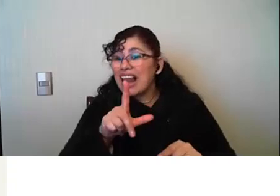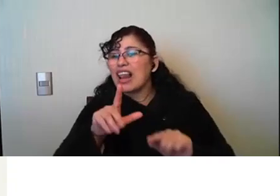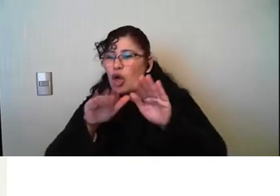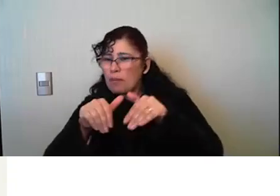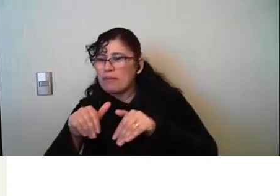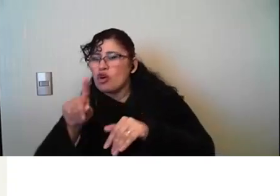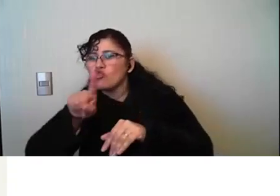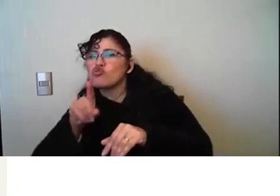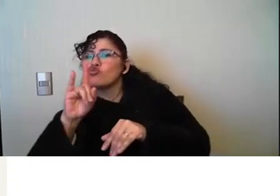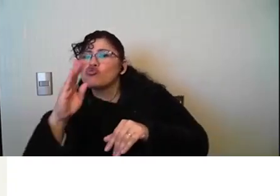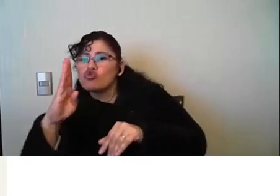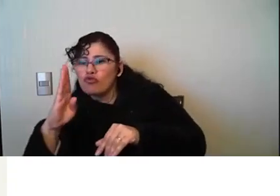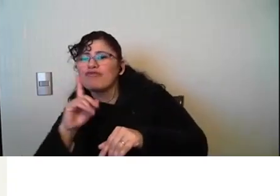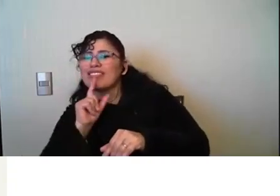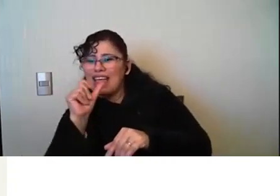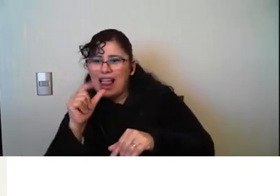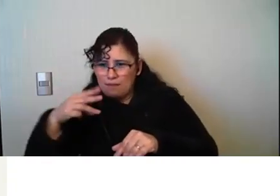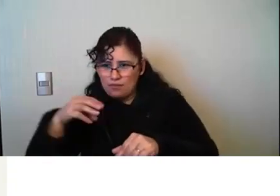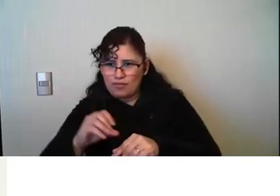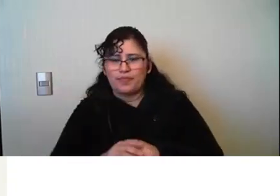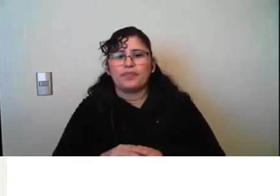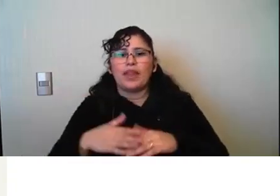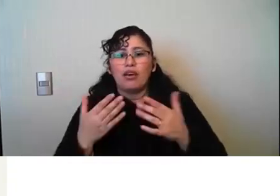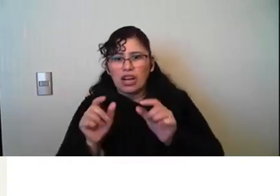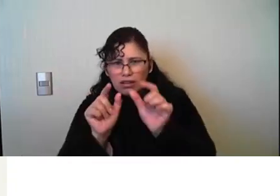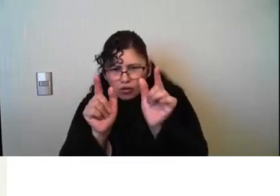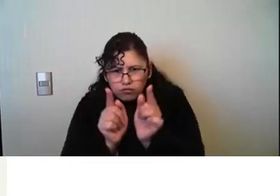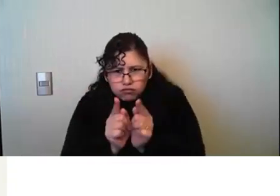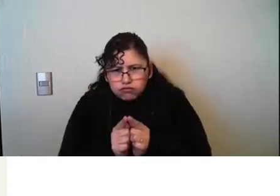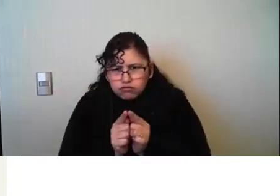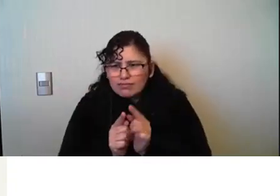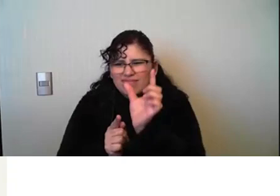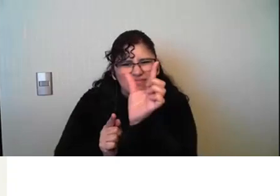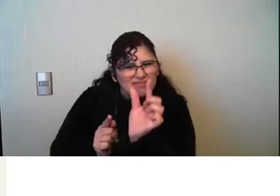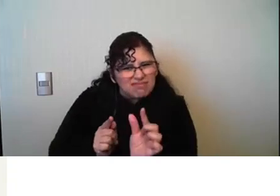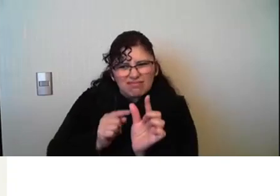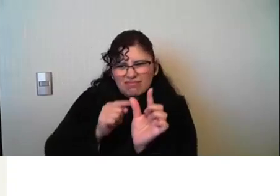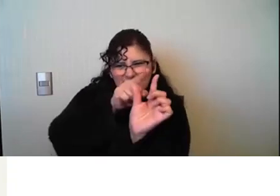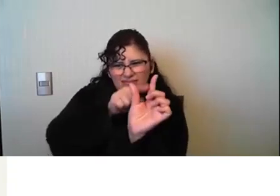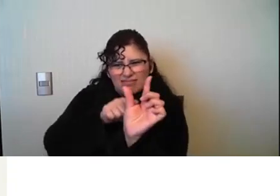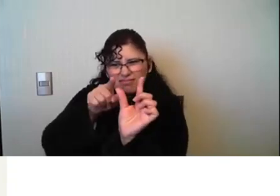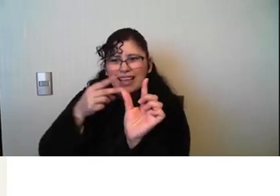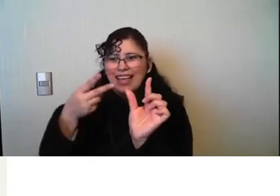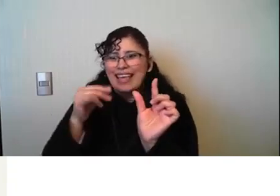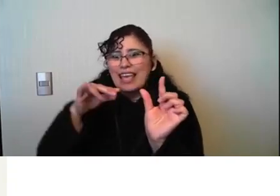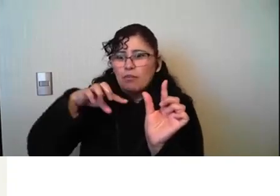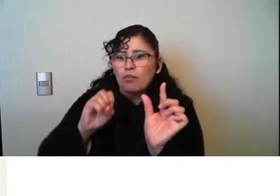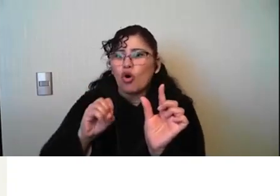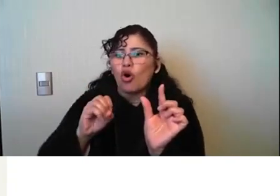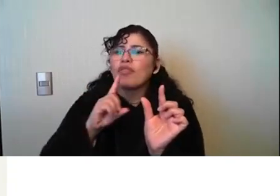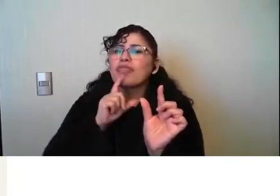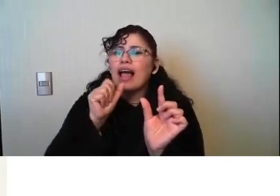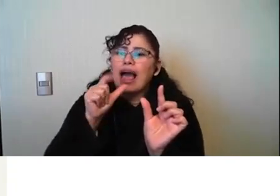hacia abajo y hacia adelante, una gran porción que se denomina hipotálamo. En resumen, ¿cómo